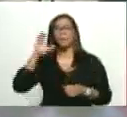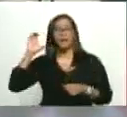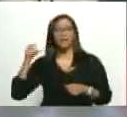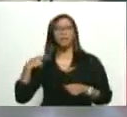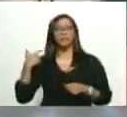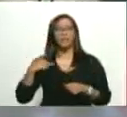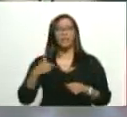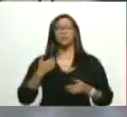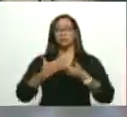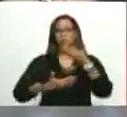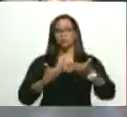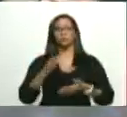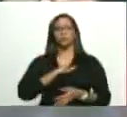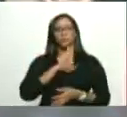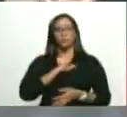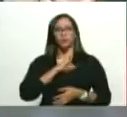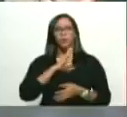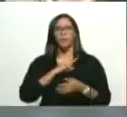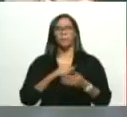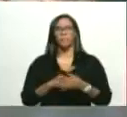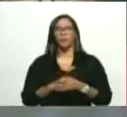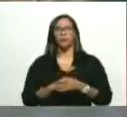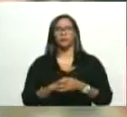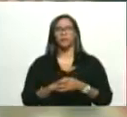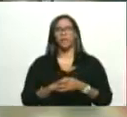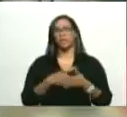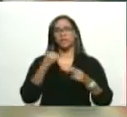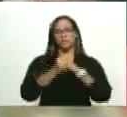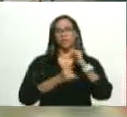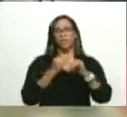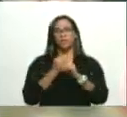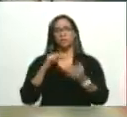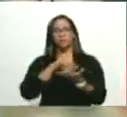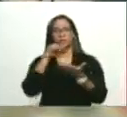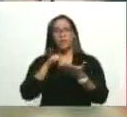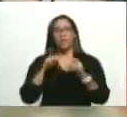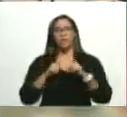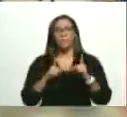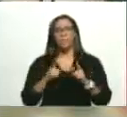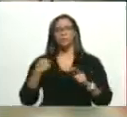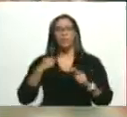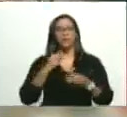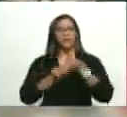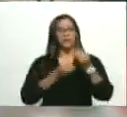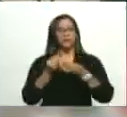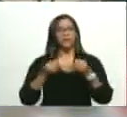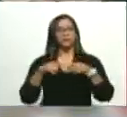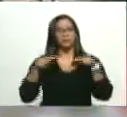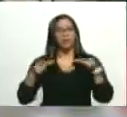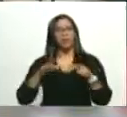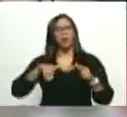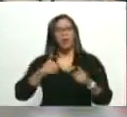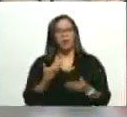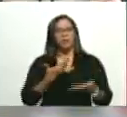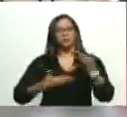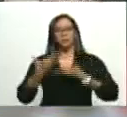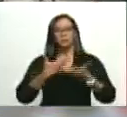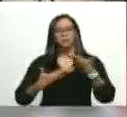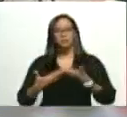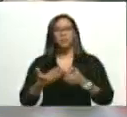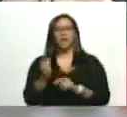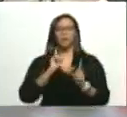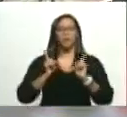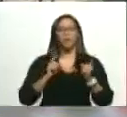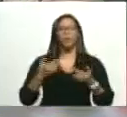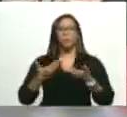propio proceso, precisamente eso es respetar la soberanía nacional, pero tenemos que crear las condiciones para poder convivir a pesar de que algunos